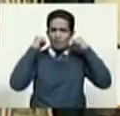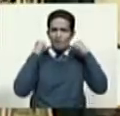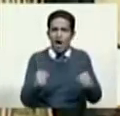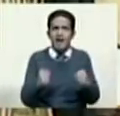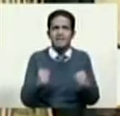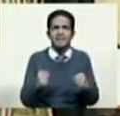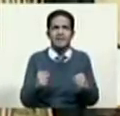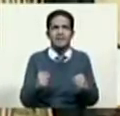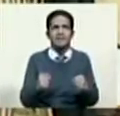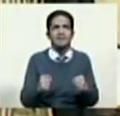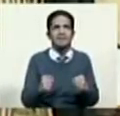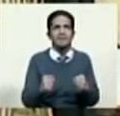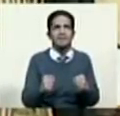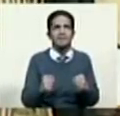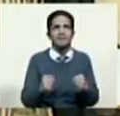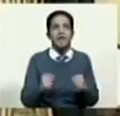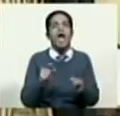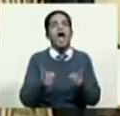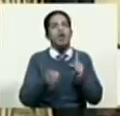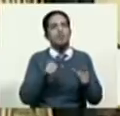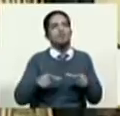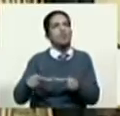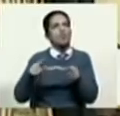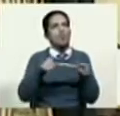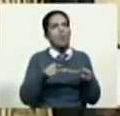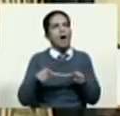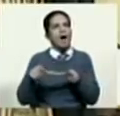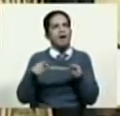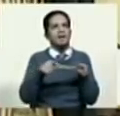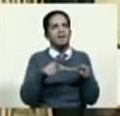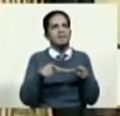Y en Europa y en algunos lugares lo ven como